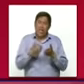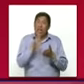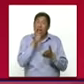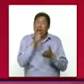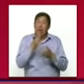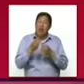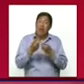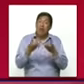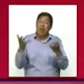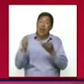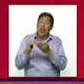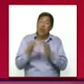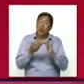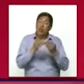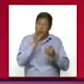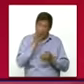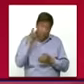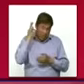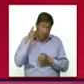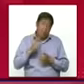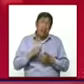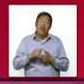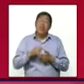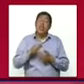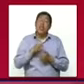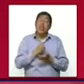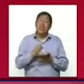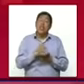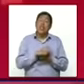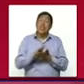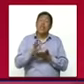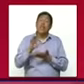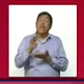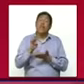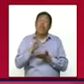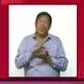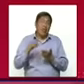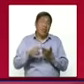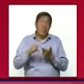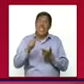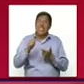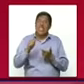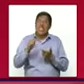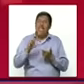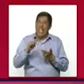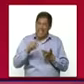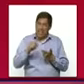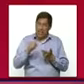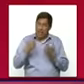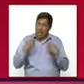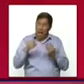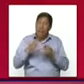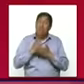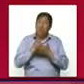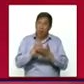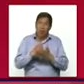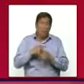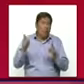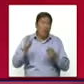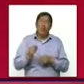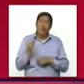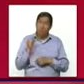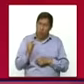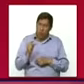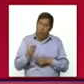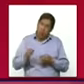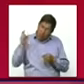varias comunidades indígenas afectadas como Santa Fe y el barrio Tacana. La ayuda de los bomberos Antofagasta ha llegado, pero se necesita más ayuda,